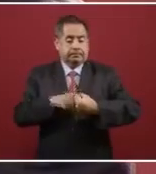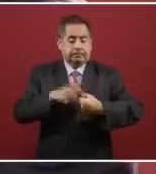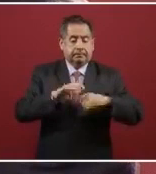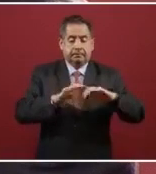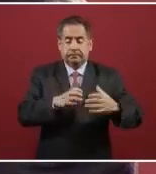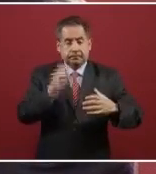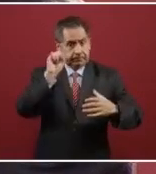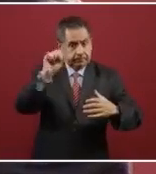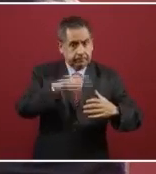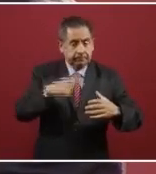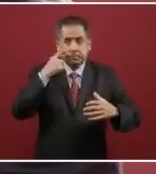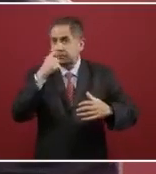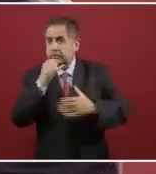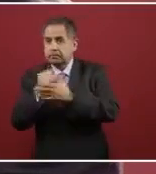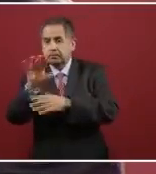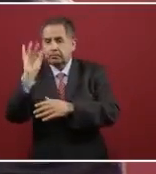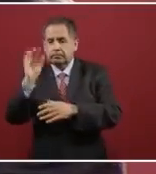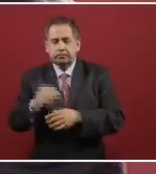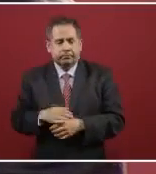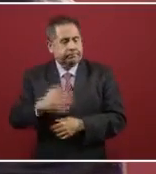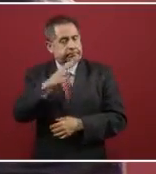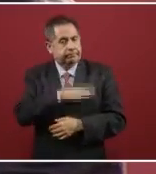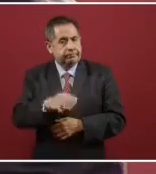hecho en Estados Unidos